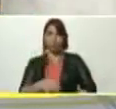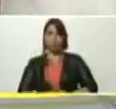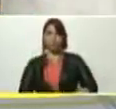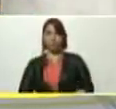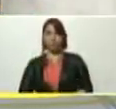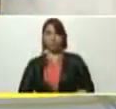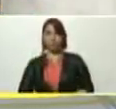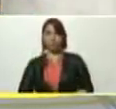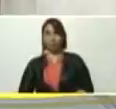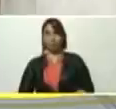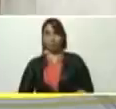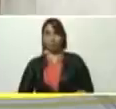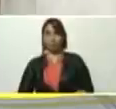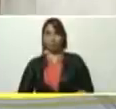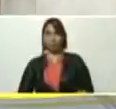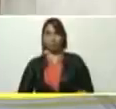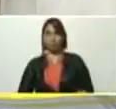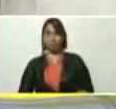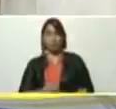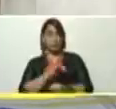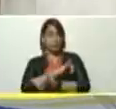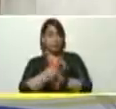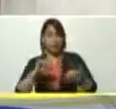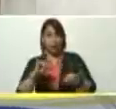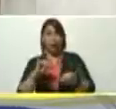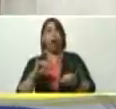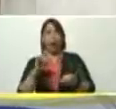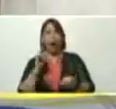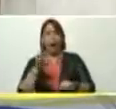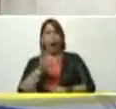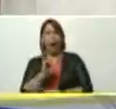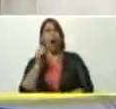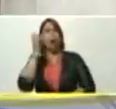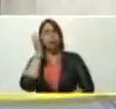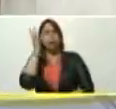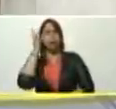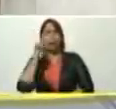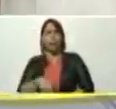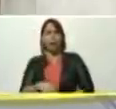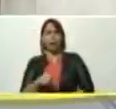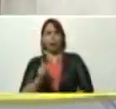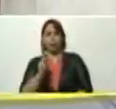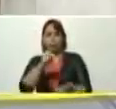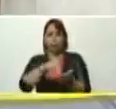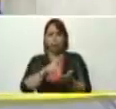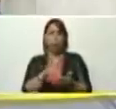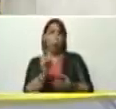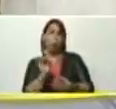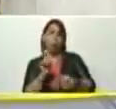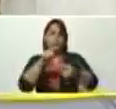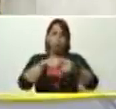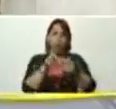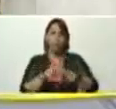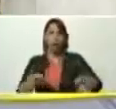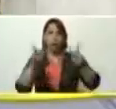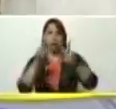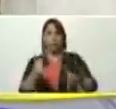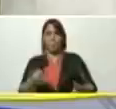está hecha la ingeniería para colocarlos en las bolsas de valores. Centenares.